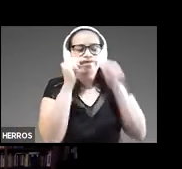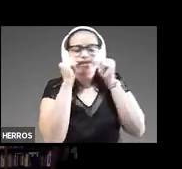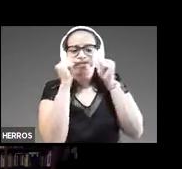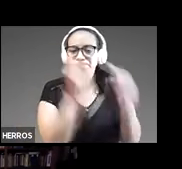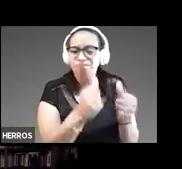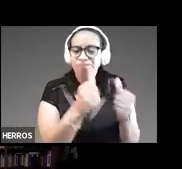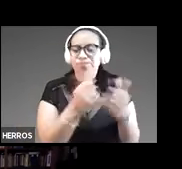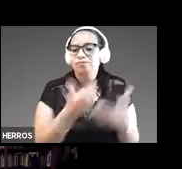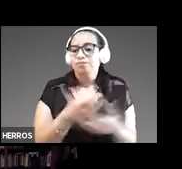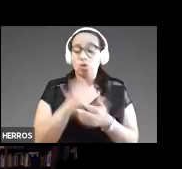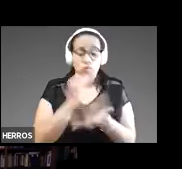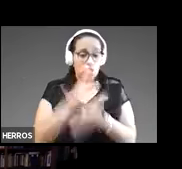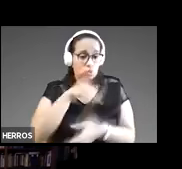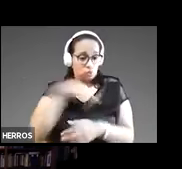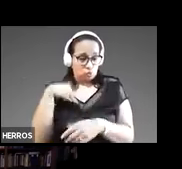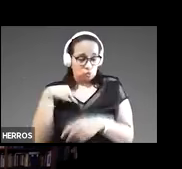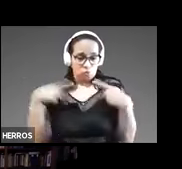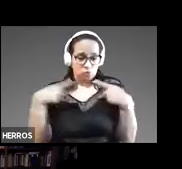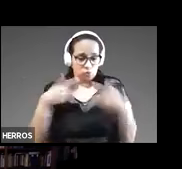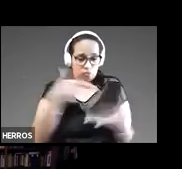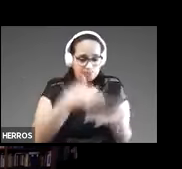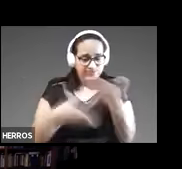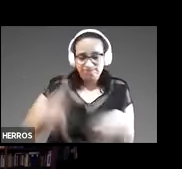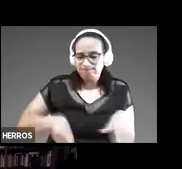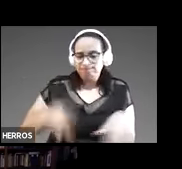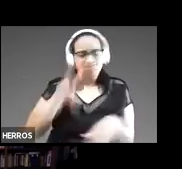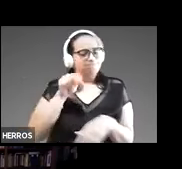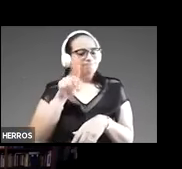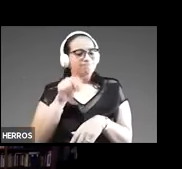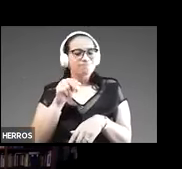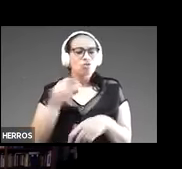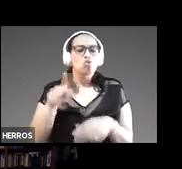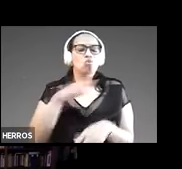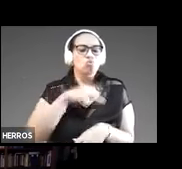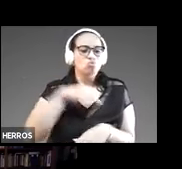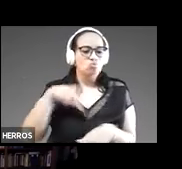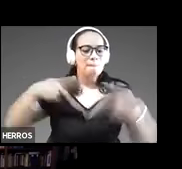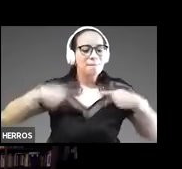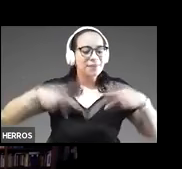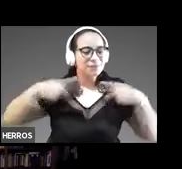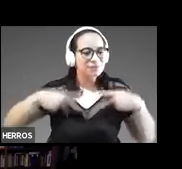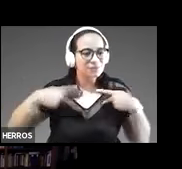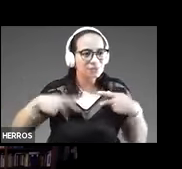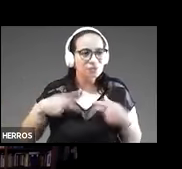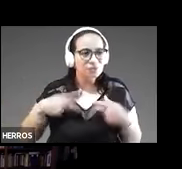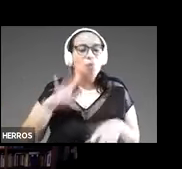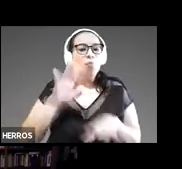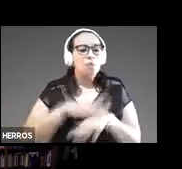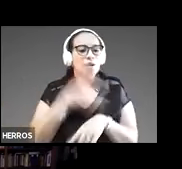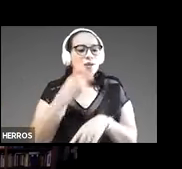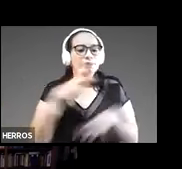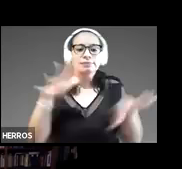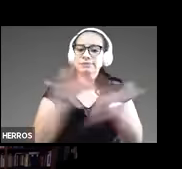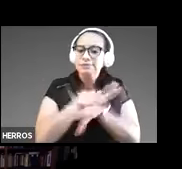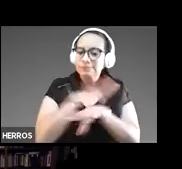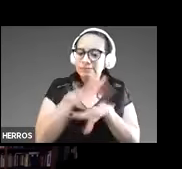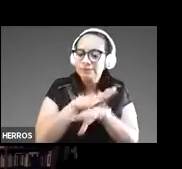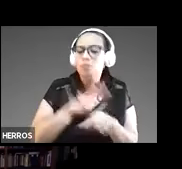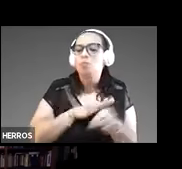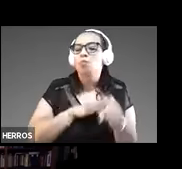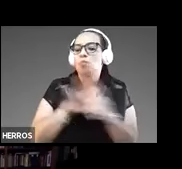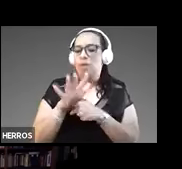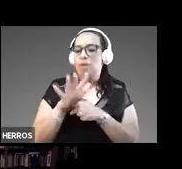hablo de nosotros como personas servidoras públicas, hablo como personas, porque lo que también aquí ha cambiado en la ecuación es